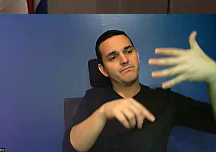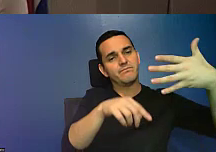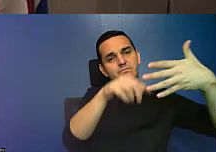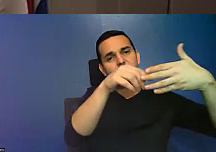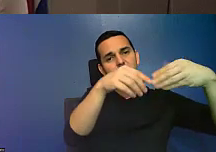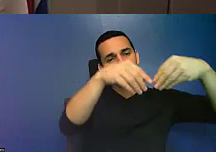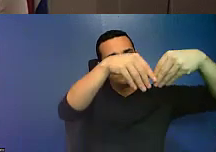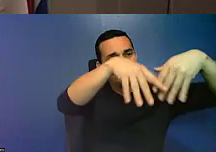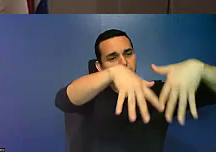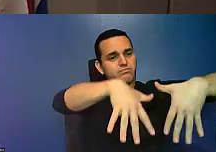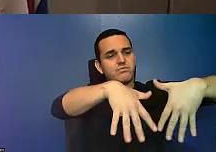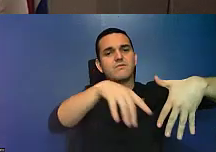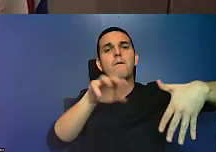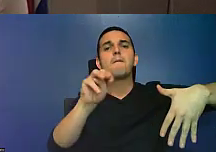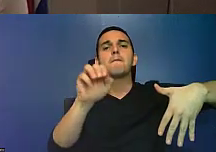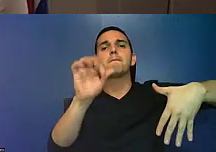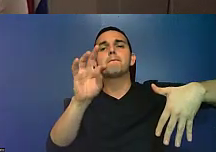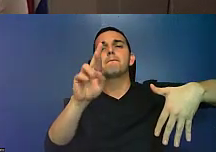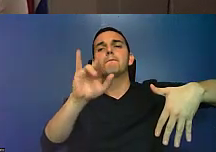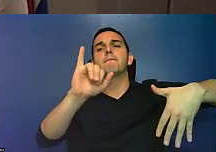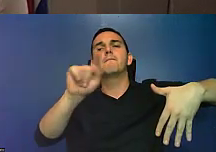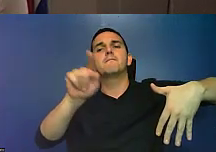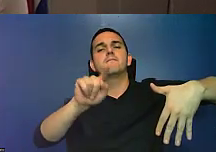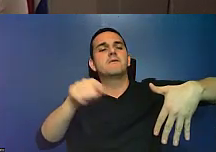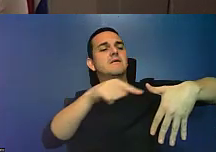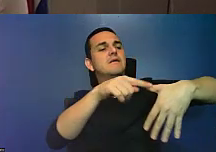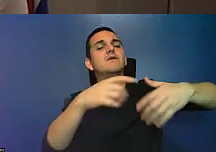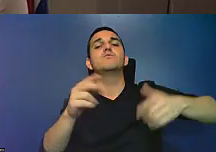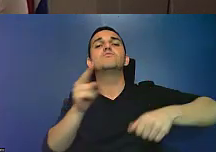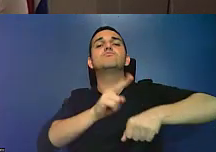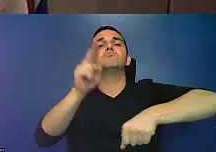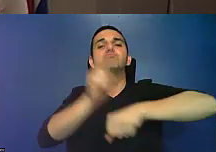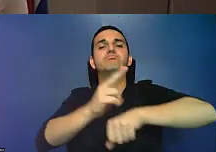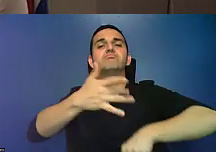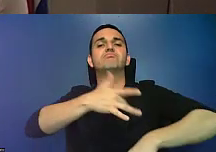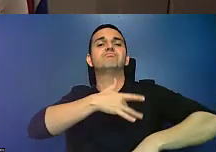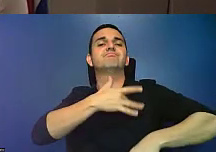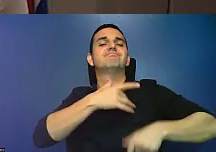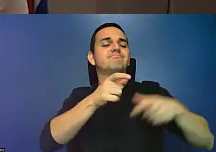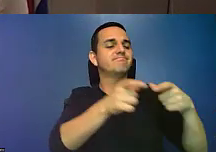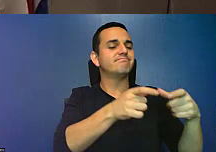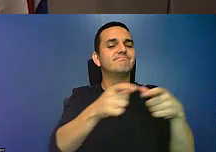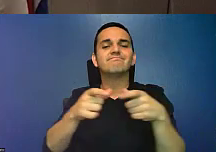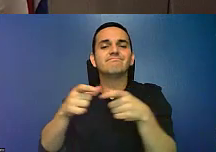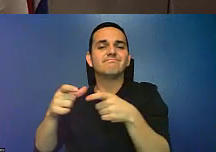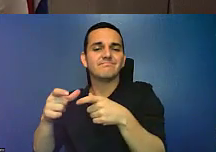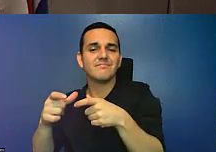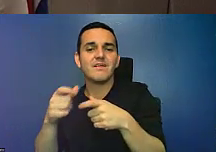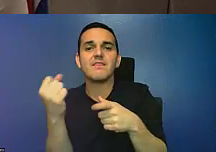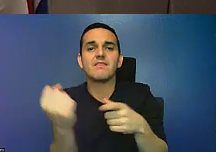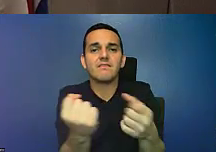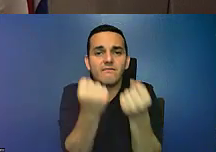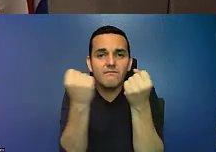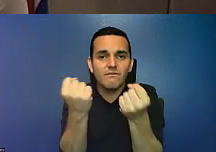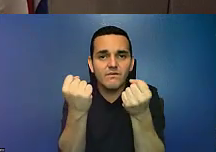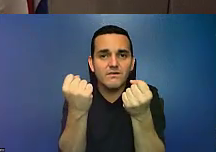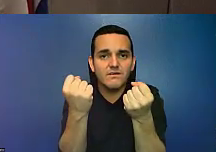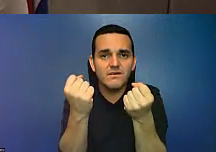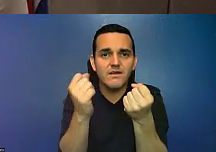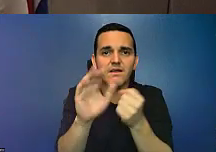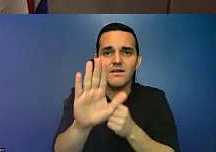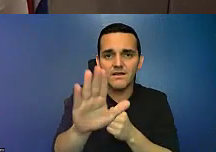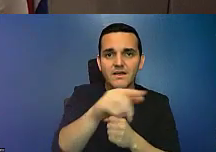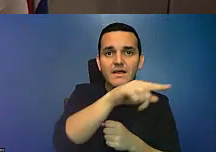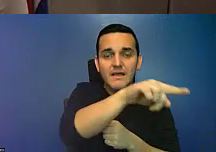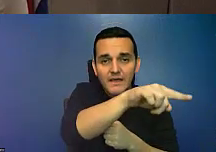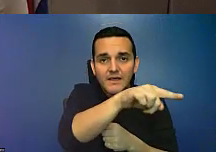caso se está trabajando con sensores de fuerzas piezo-resistivos. Y eventualmente, eso